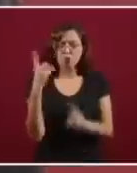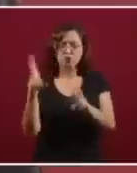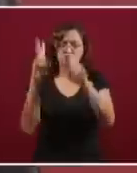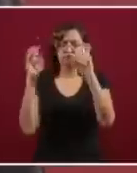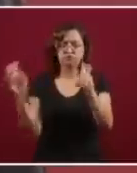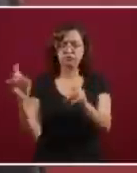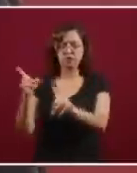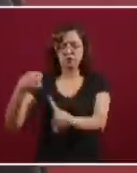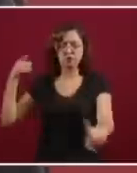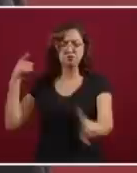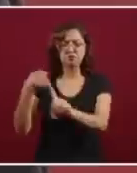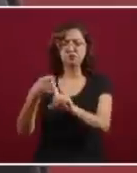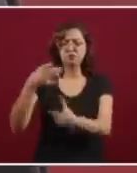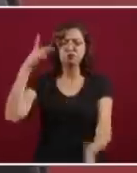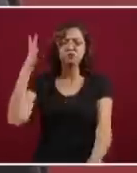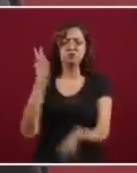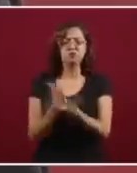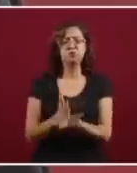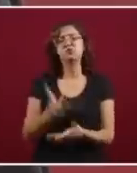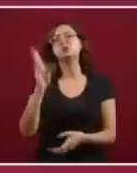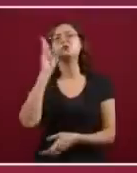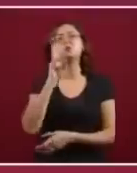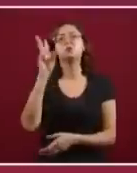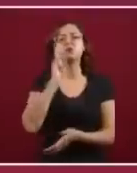en contra de las adicciones